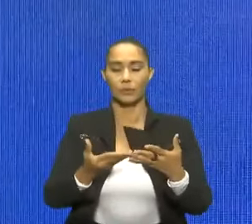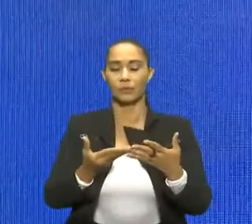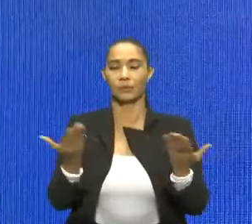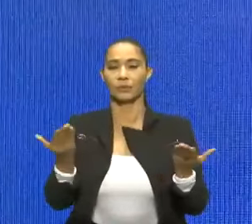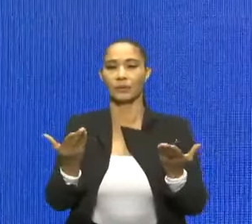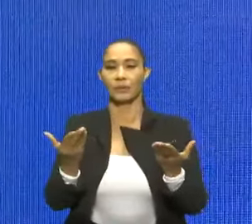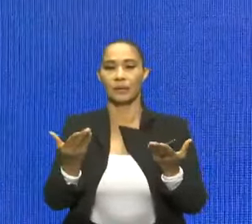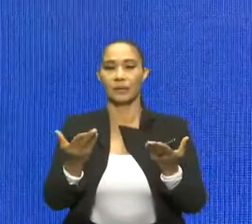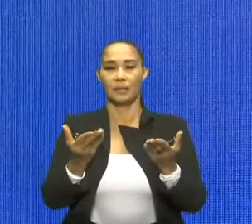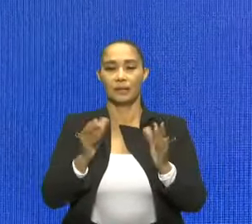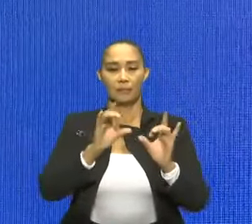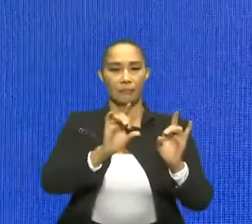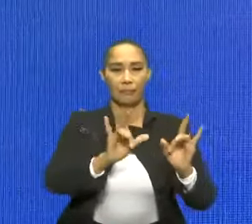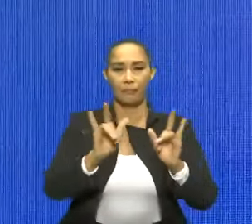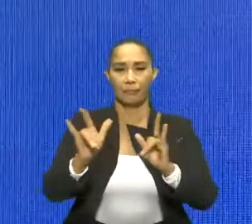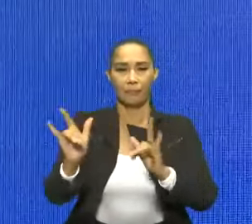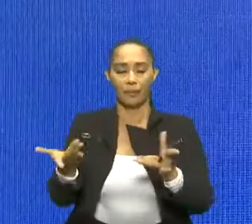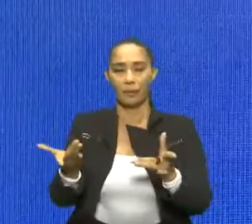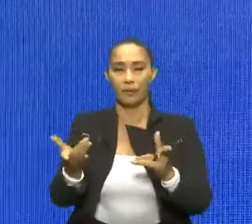news y